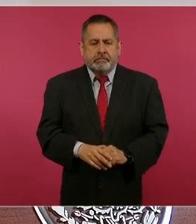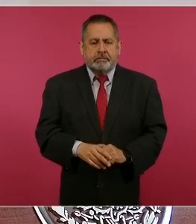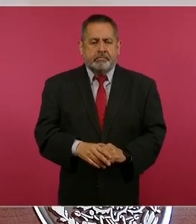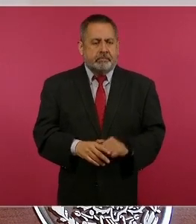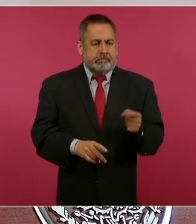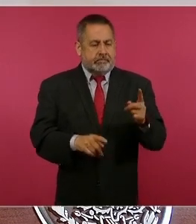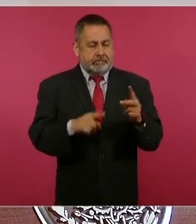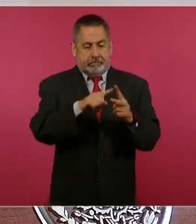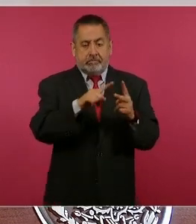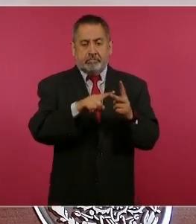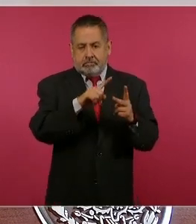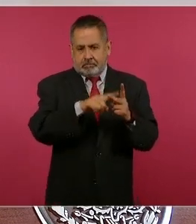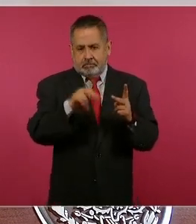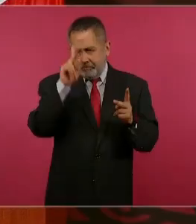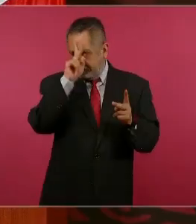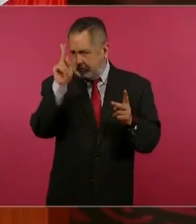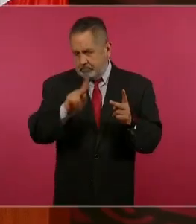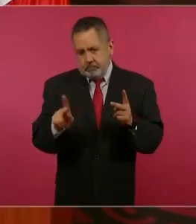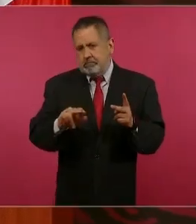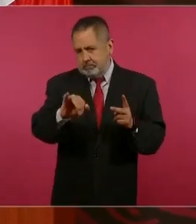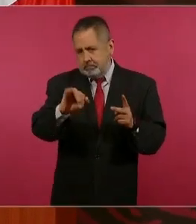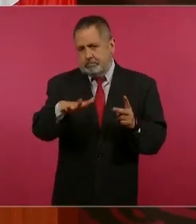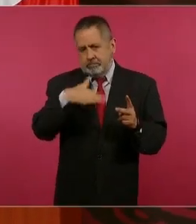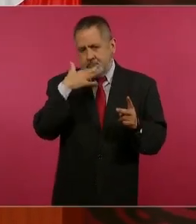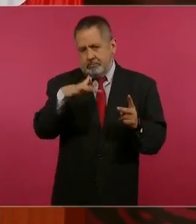pero los otros dos personajes sí.